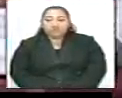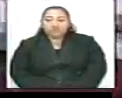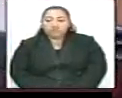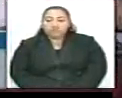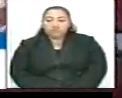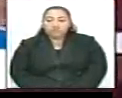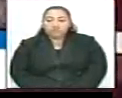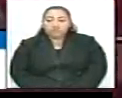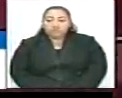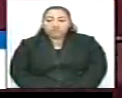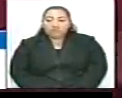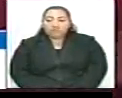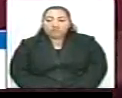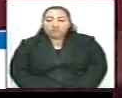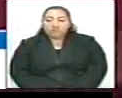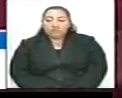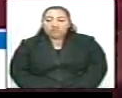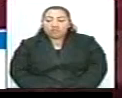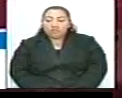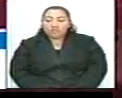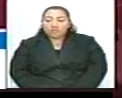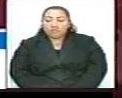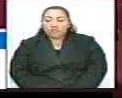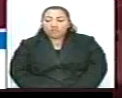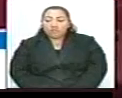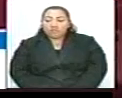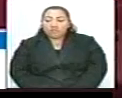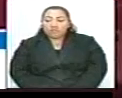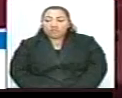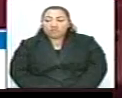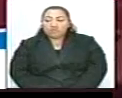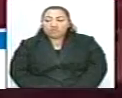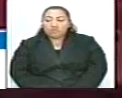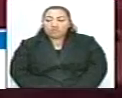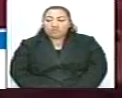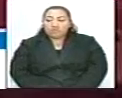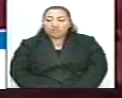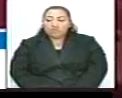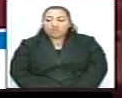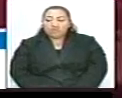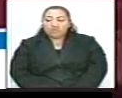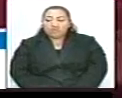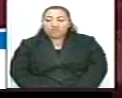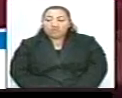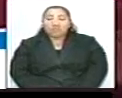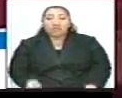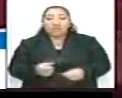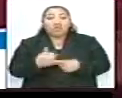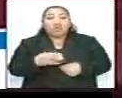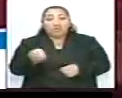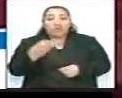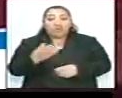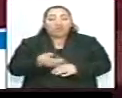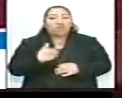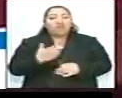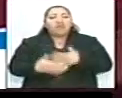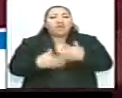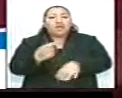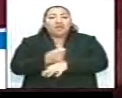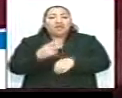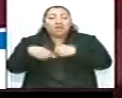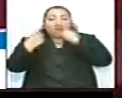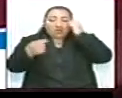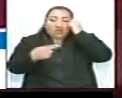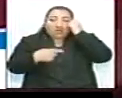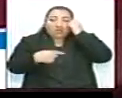Colegas congresistas, el congresista Gilmer Trujillo ya nos ha hecho este pedido para ir agilizando, para que eso ya no lo votemos para las siguientes